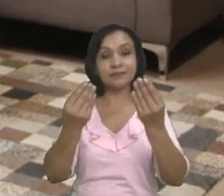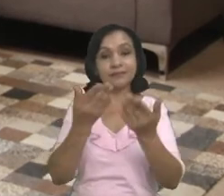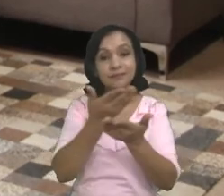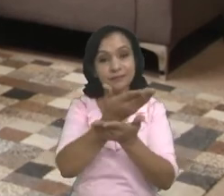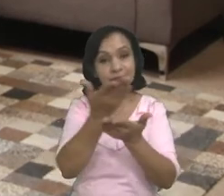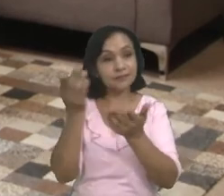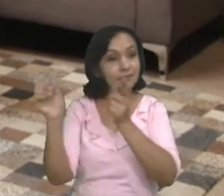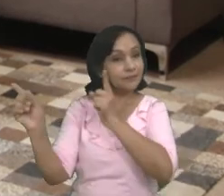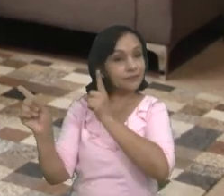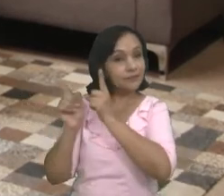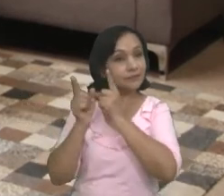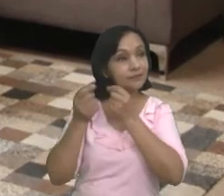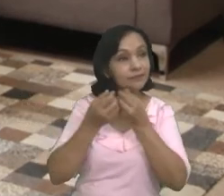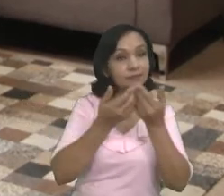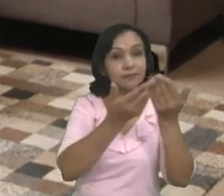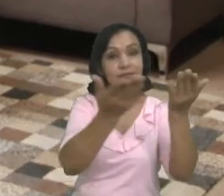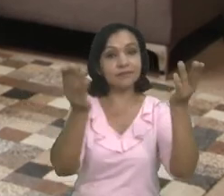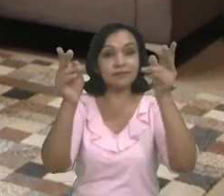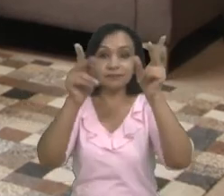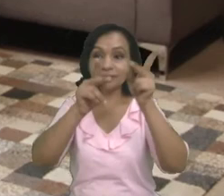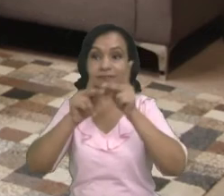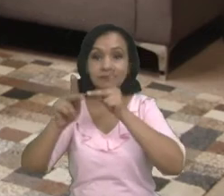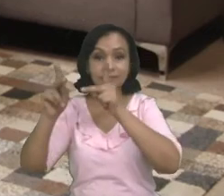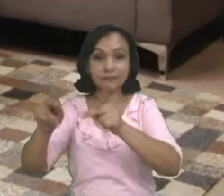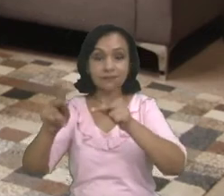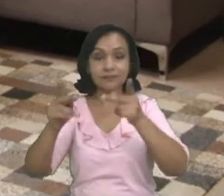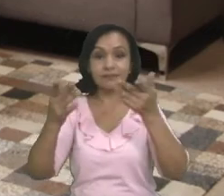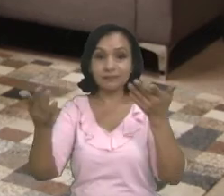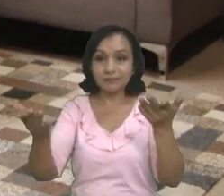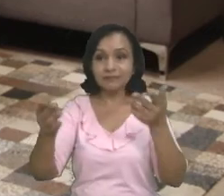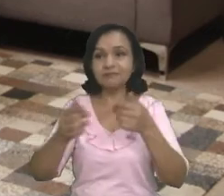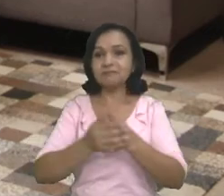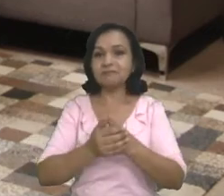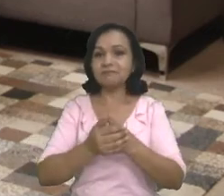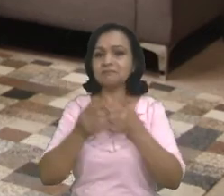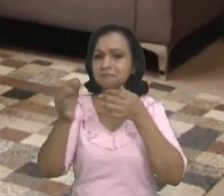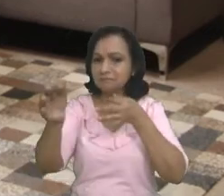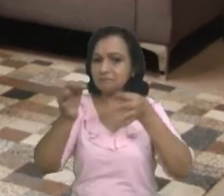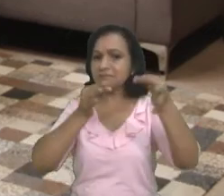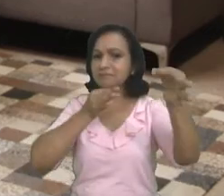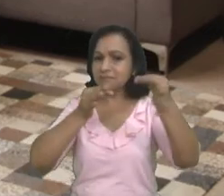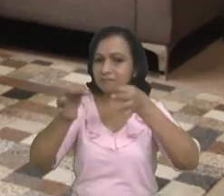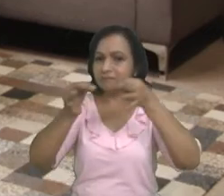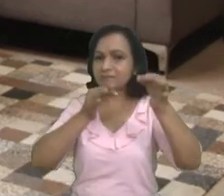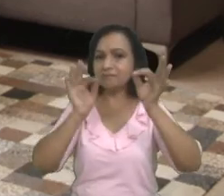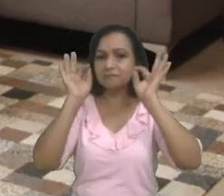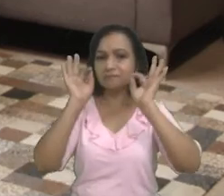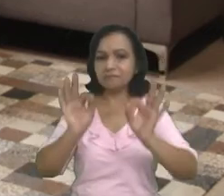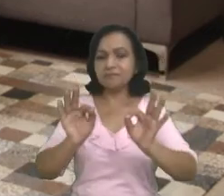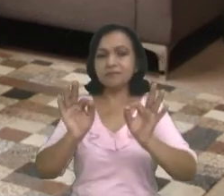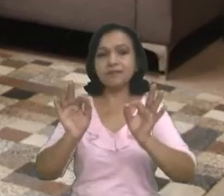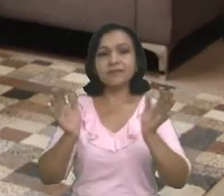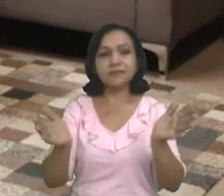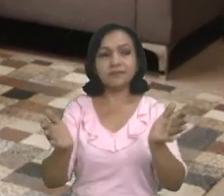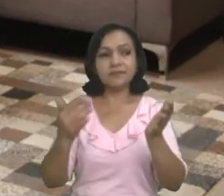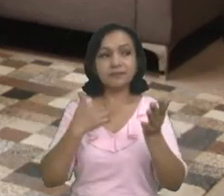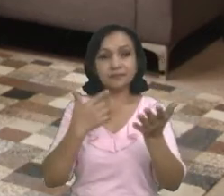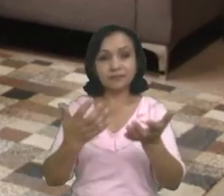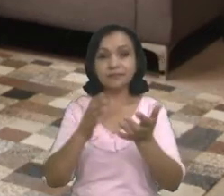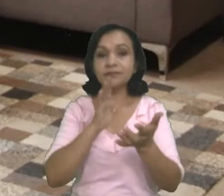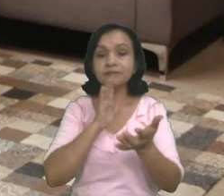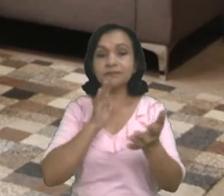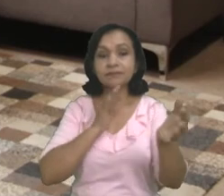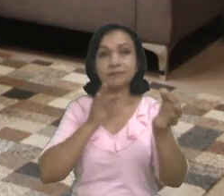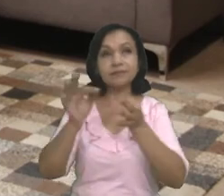algún mensaje que compartir con nuestra audiencia bueno vaya ha sido bastante amplio en su explicación y muy detallado me quedo con esa